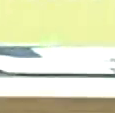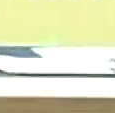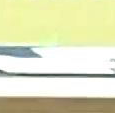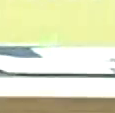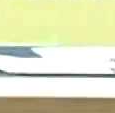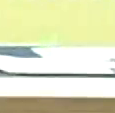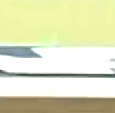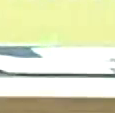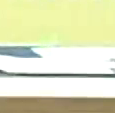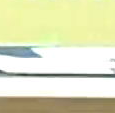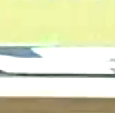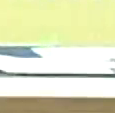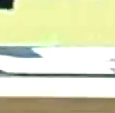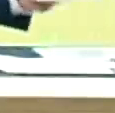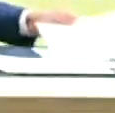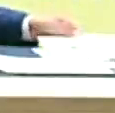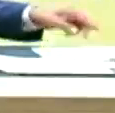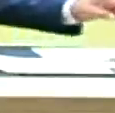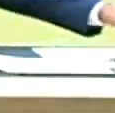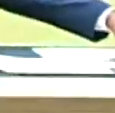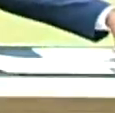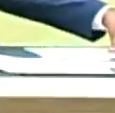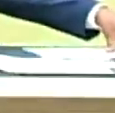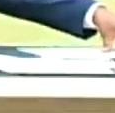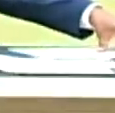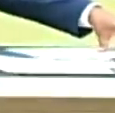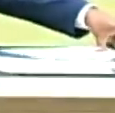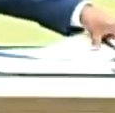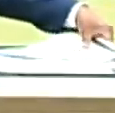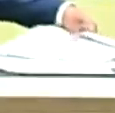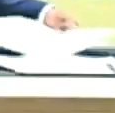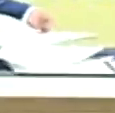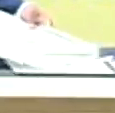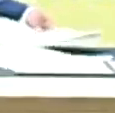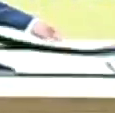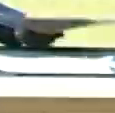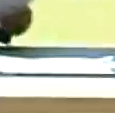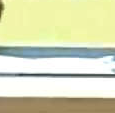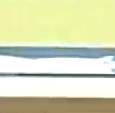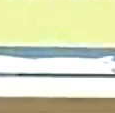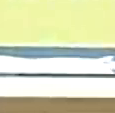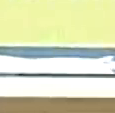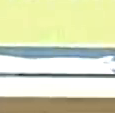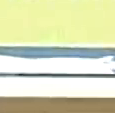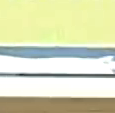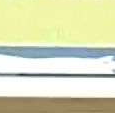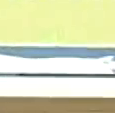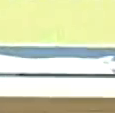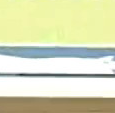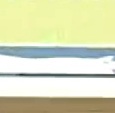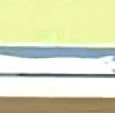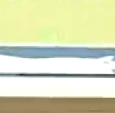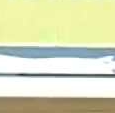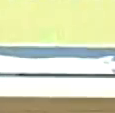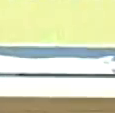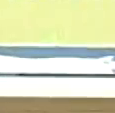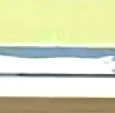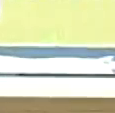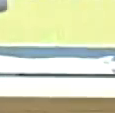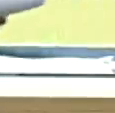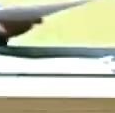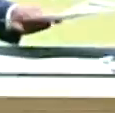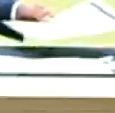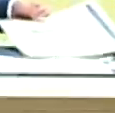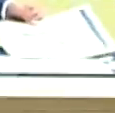y de 100 bolívares. Estos billetes van a coexistir durante un tiempo, los nuevos billetes, con los viejos billetes, como